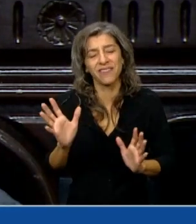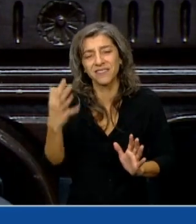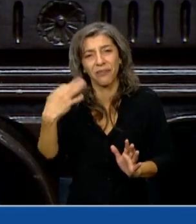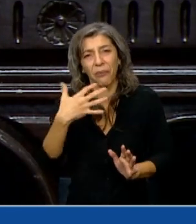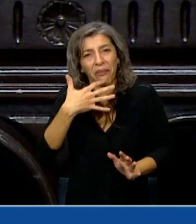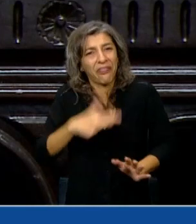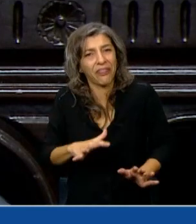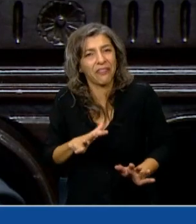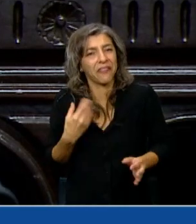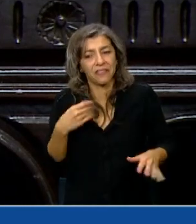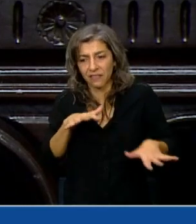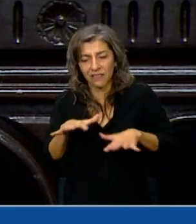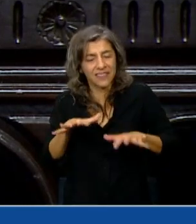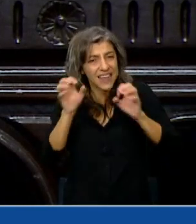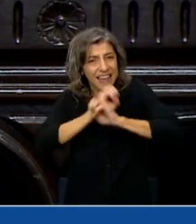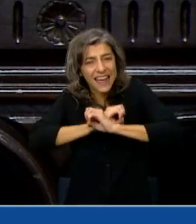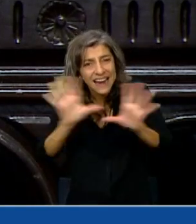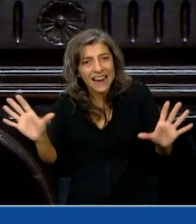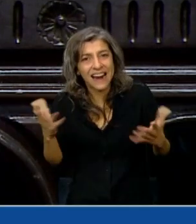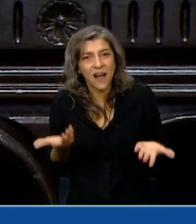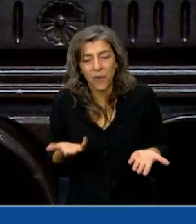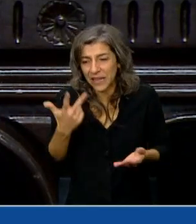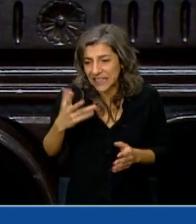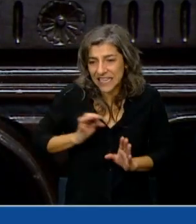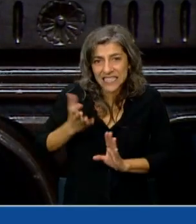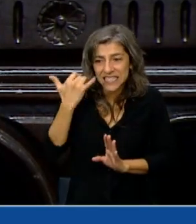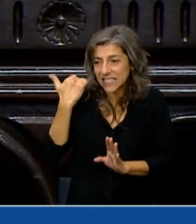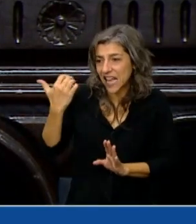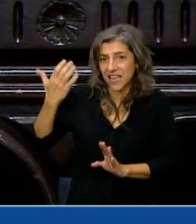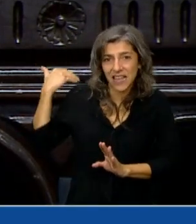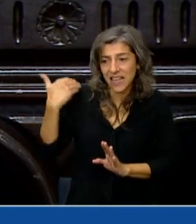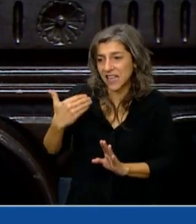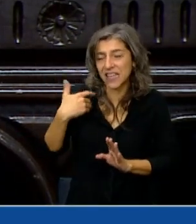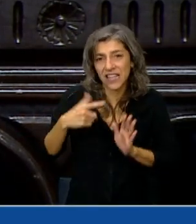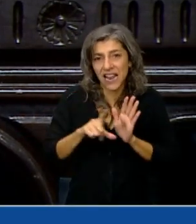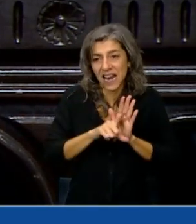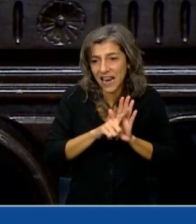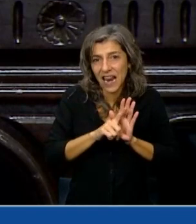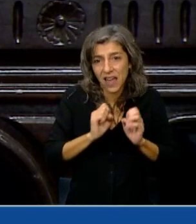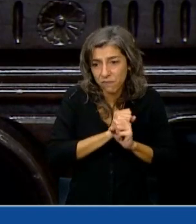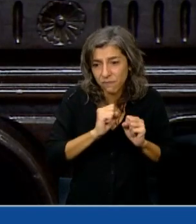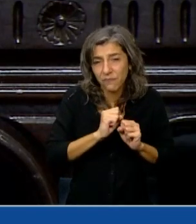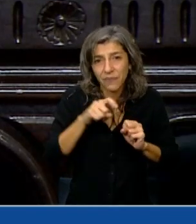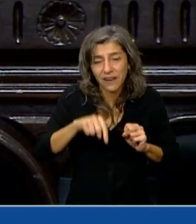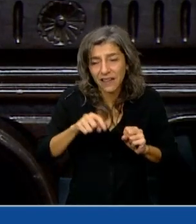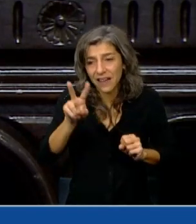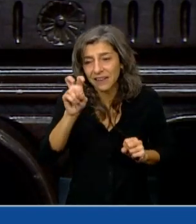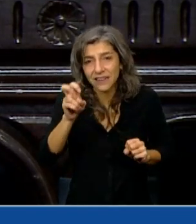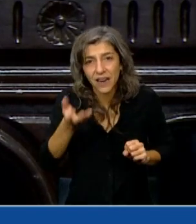parados. A 3 años de la vigencia de la ley de alquileres hay valores que subieron hasta el